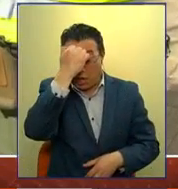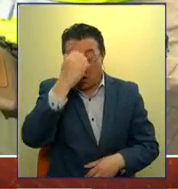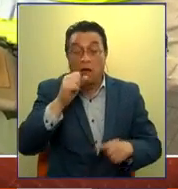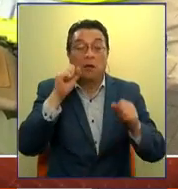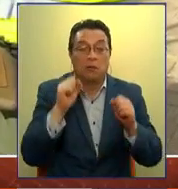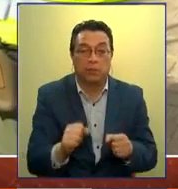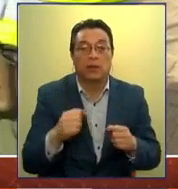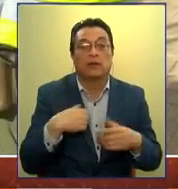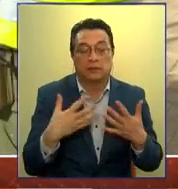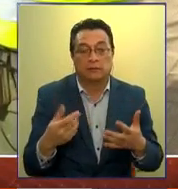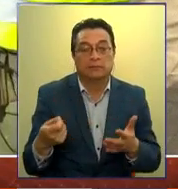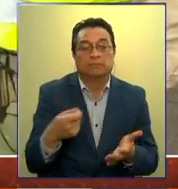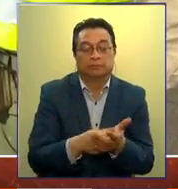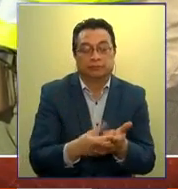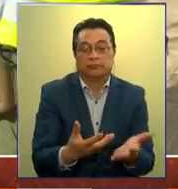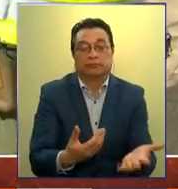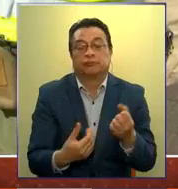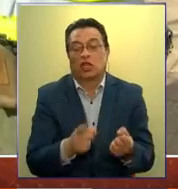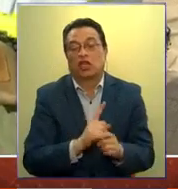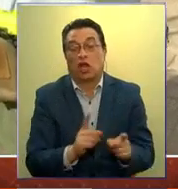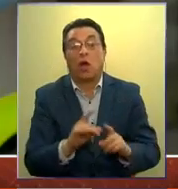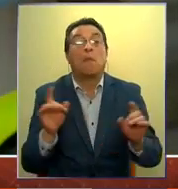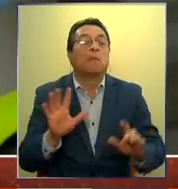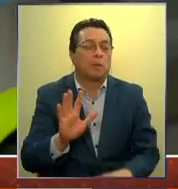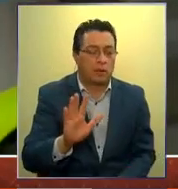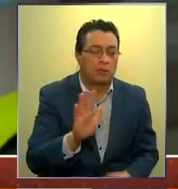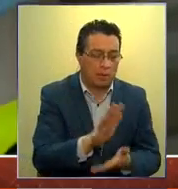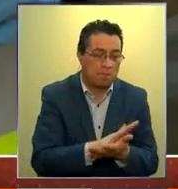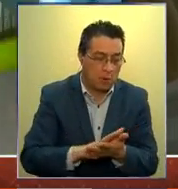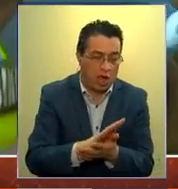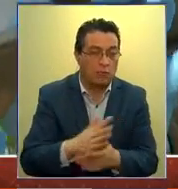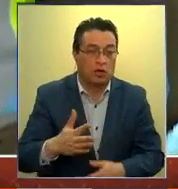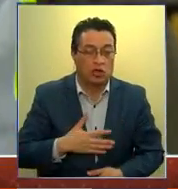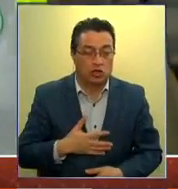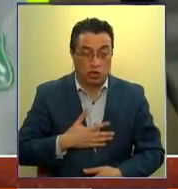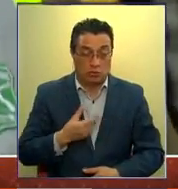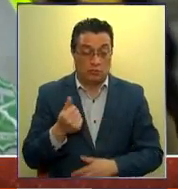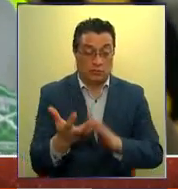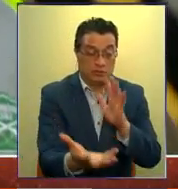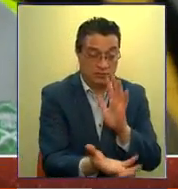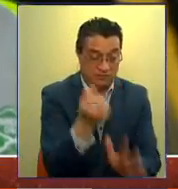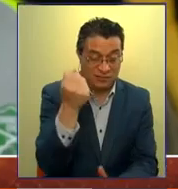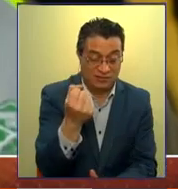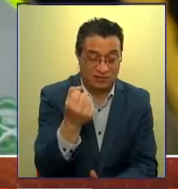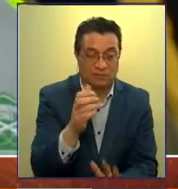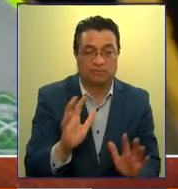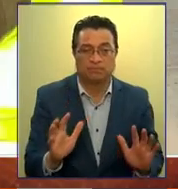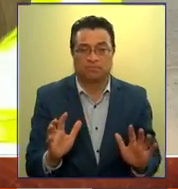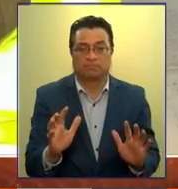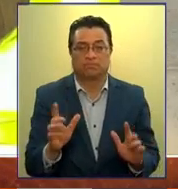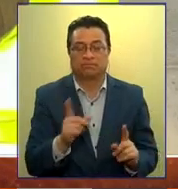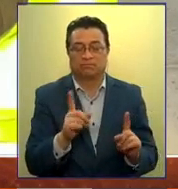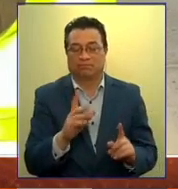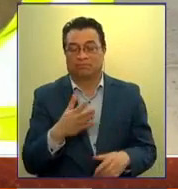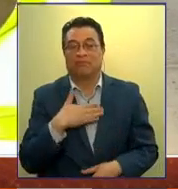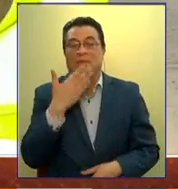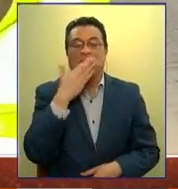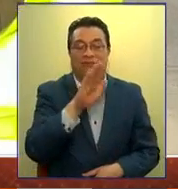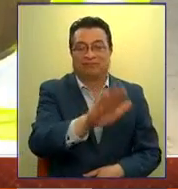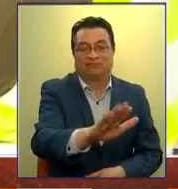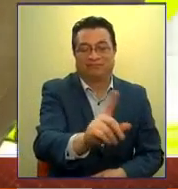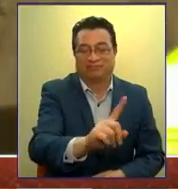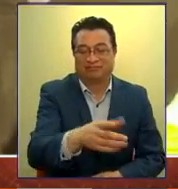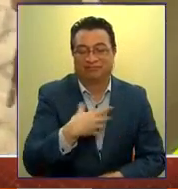que se efectúe el pago. Es decir, si uno se quiere retractar, tiene que contactar a su administradora. Y si no hay esa